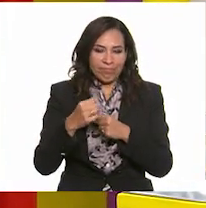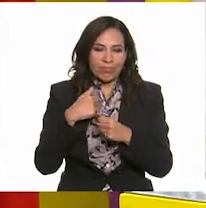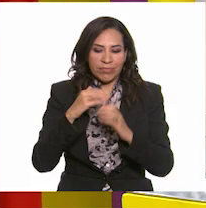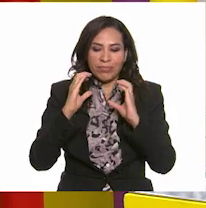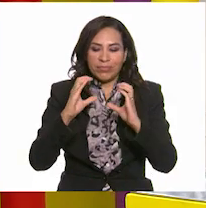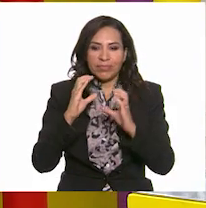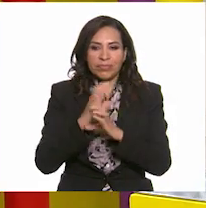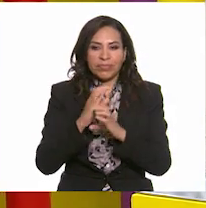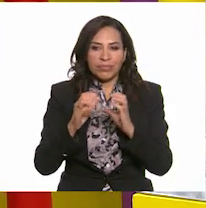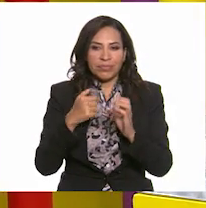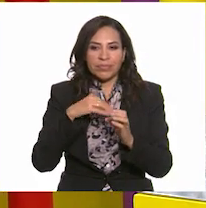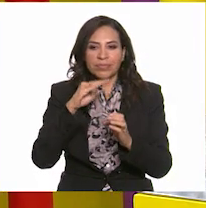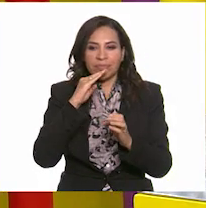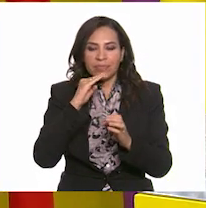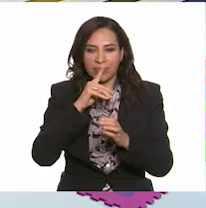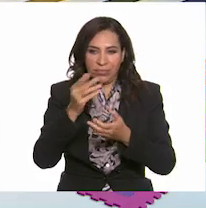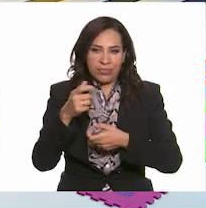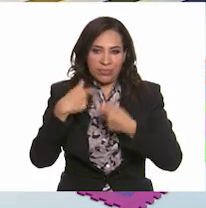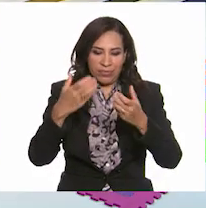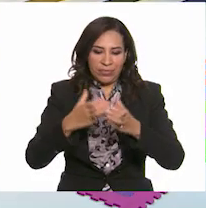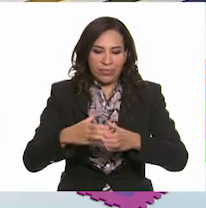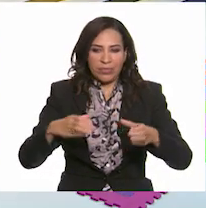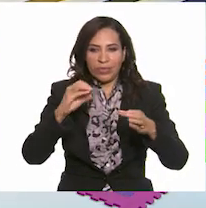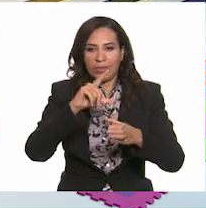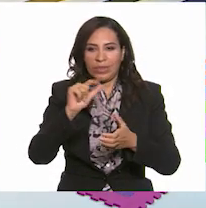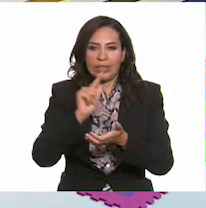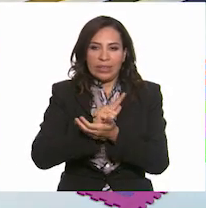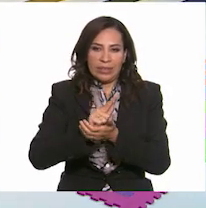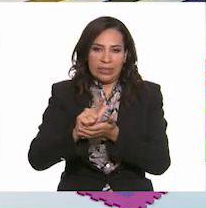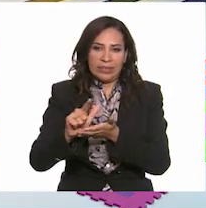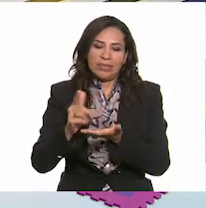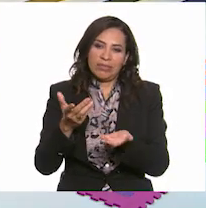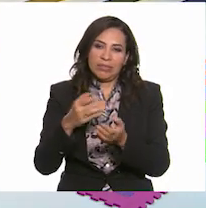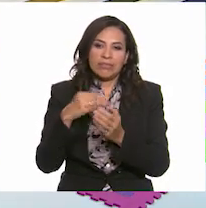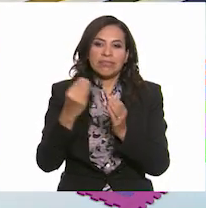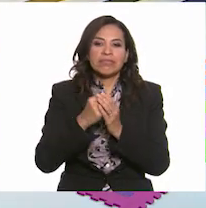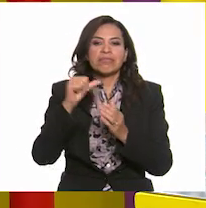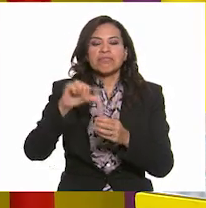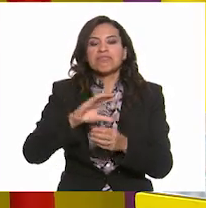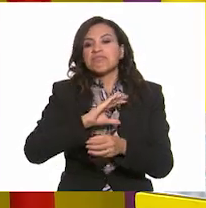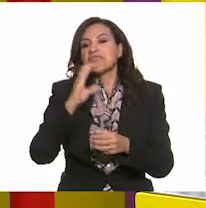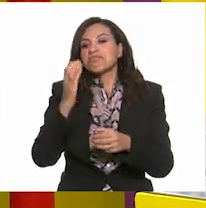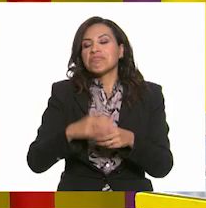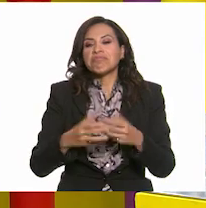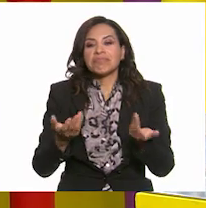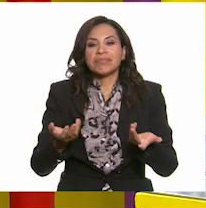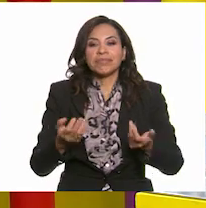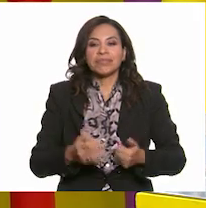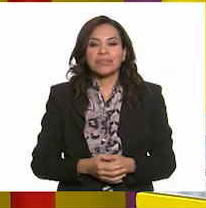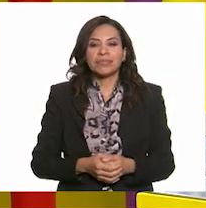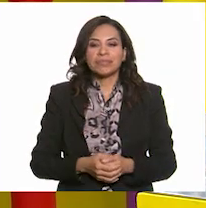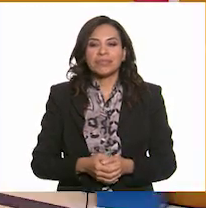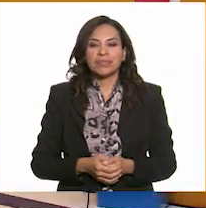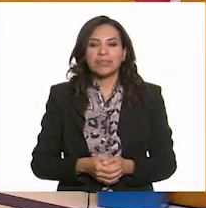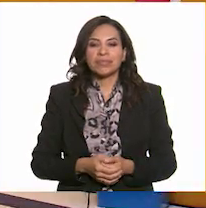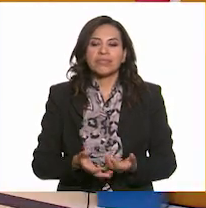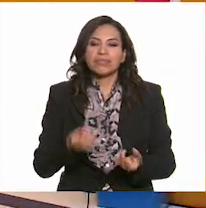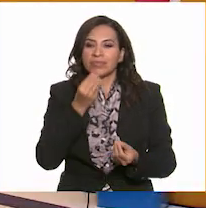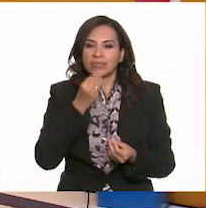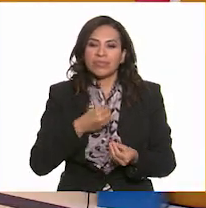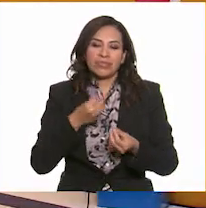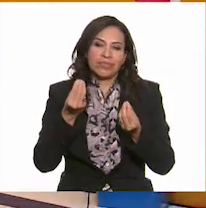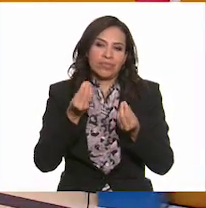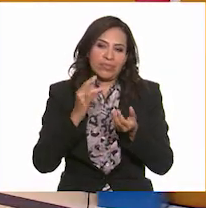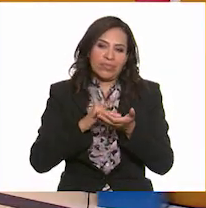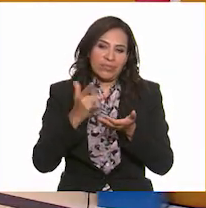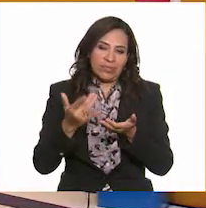cuidar bien las ollas a mi mamá y se las voy a regresar bien limpiecitas porque pues la clase del día de hoy ya se nos ha terminado. Pues bueno, muchas